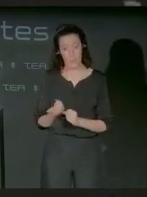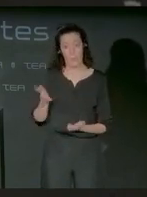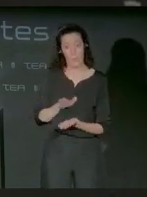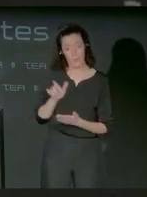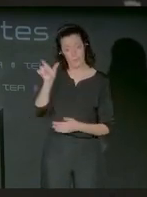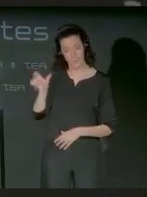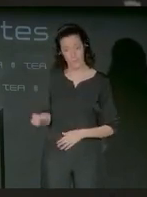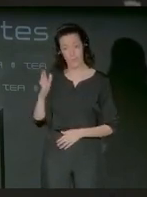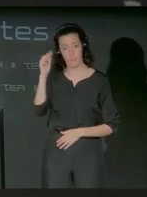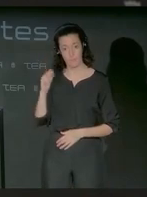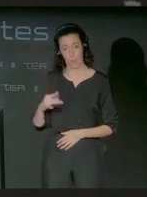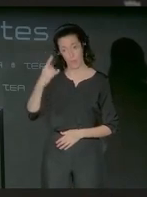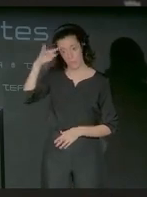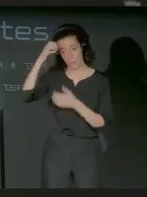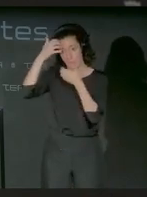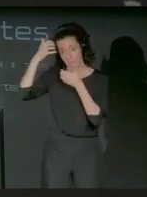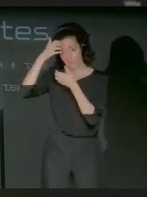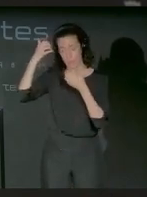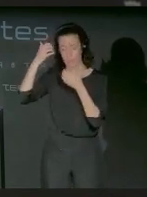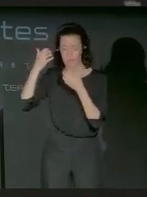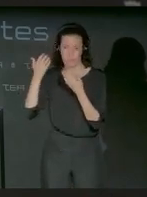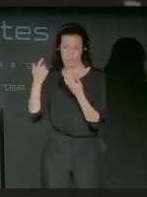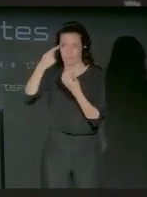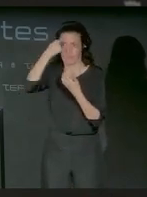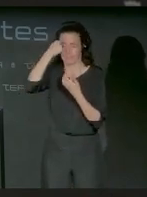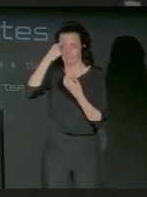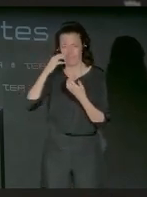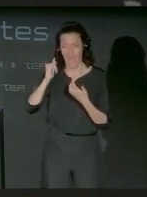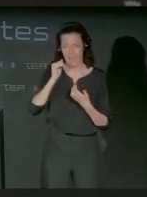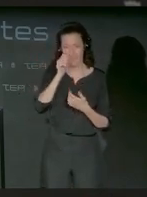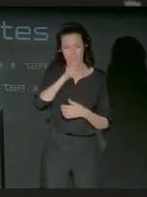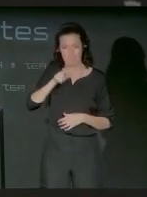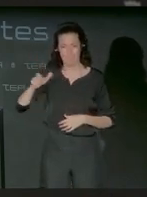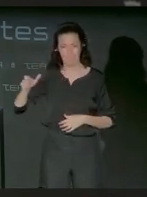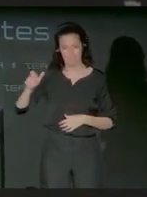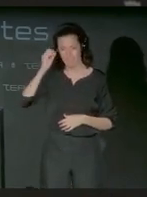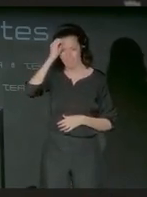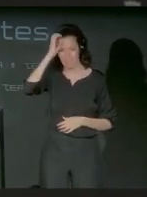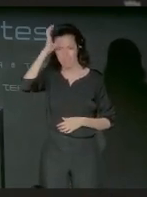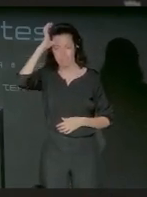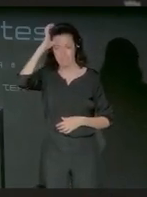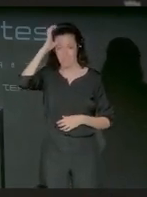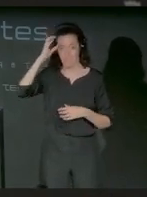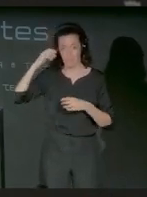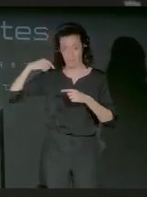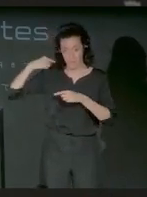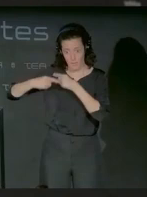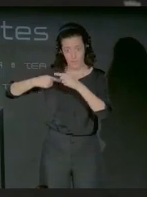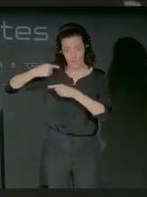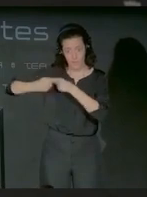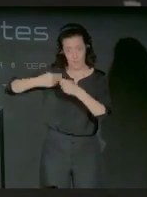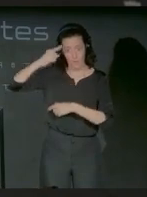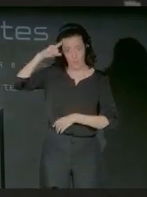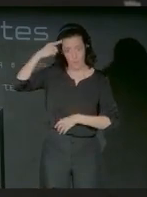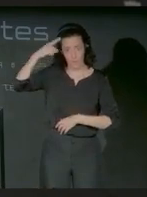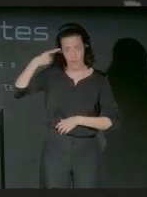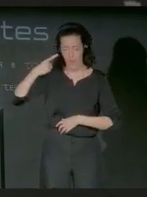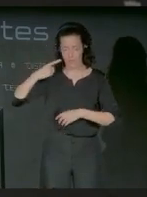podemos dejar de celebrar la existencia de esas Mentes preclaras que consiguen deconstruir el legado cultural aprovecharlo